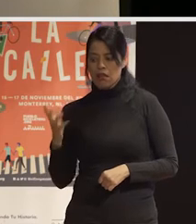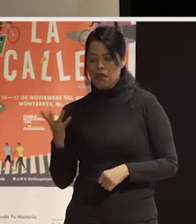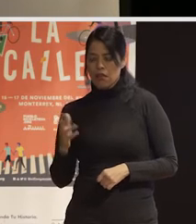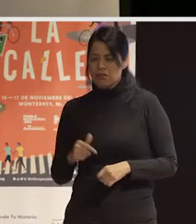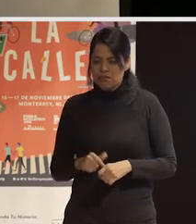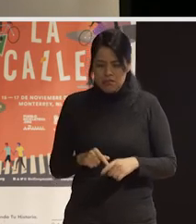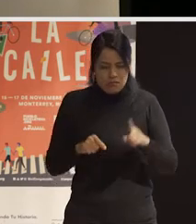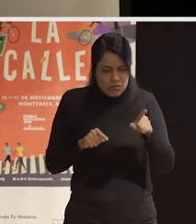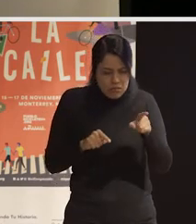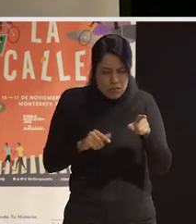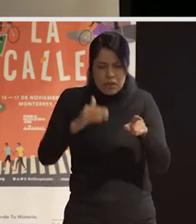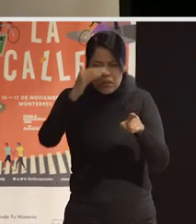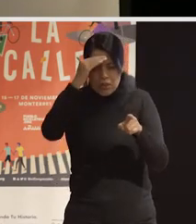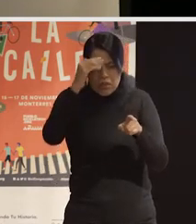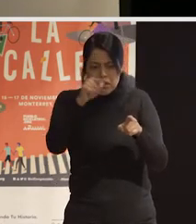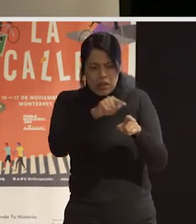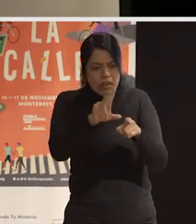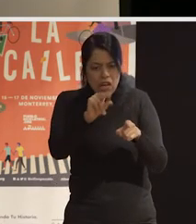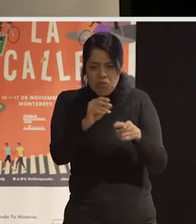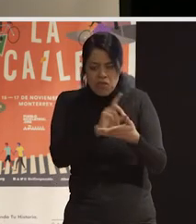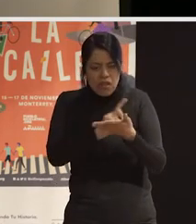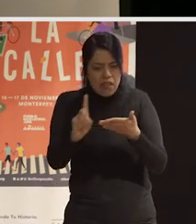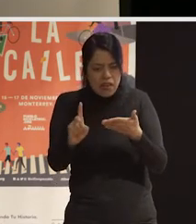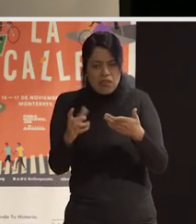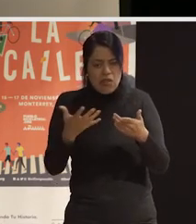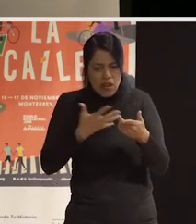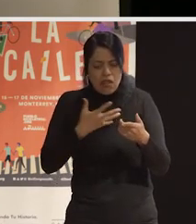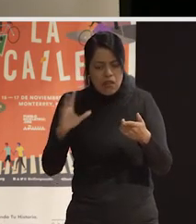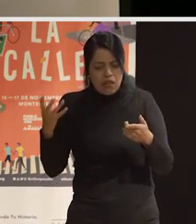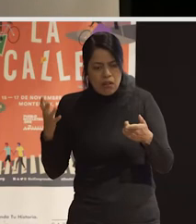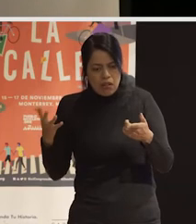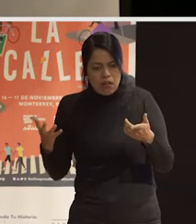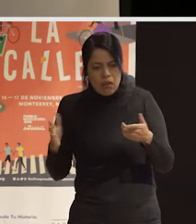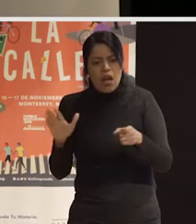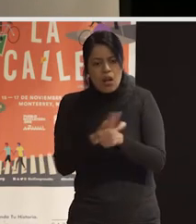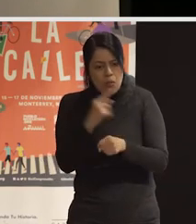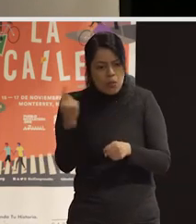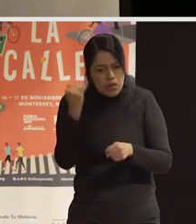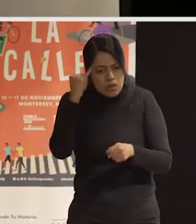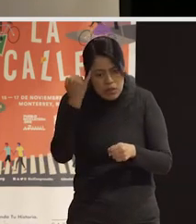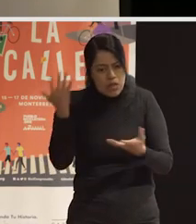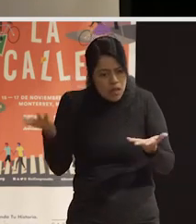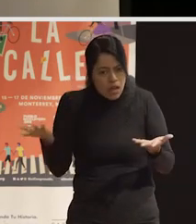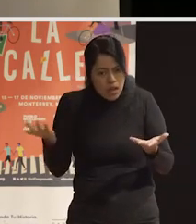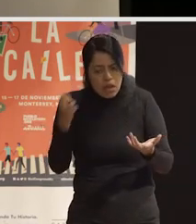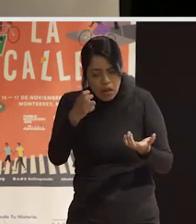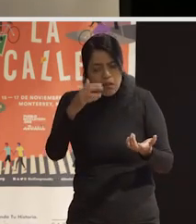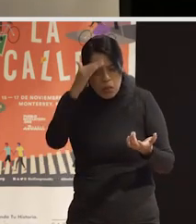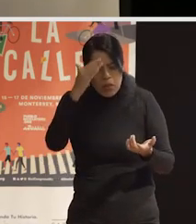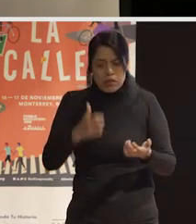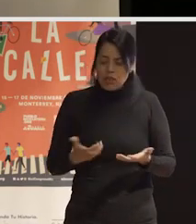qué piensas que ya no tiene derecho a tener una lavadora porque es indígena y ese tipo de